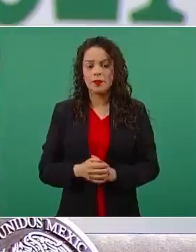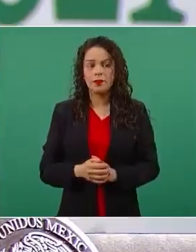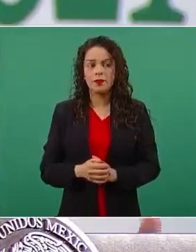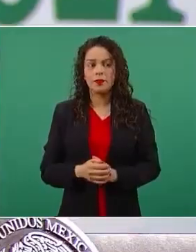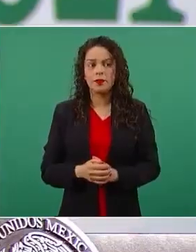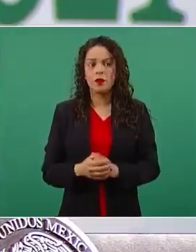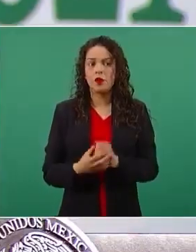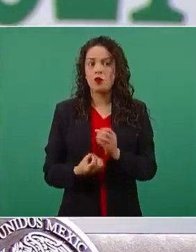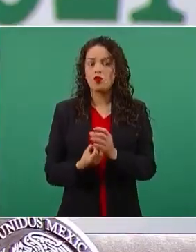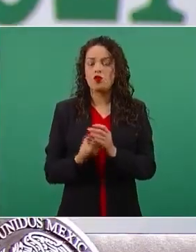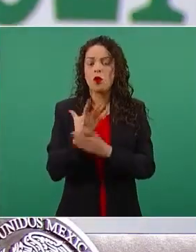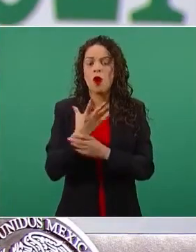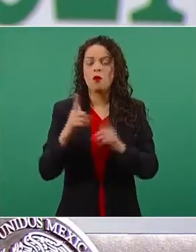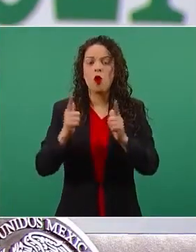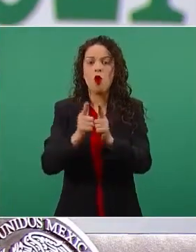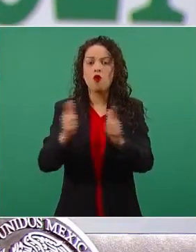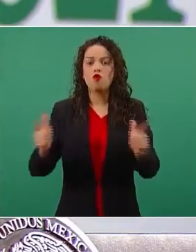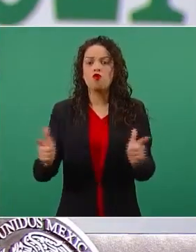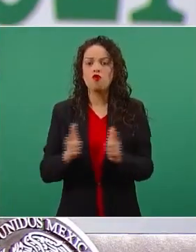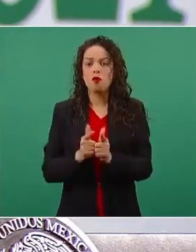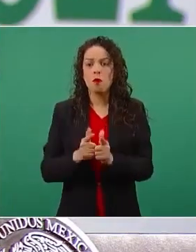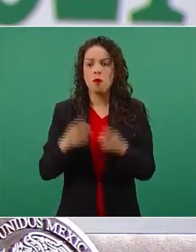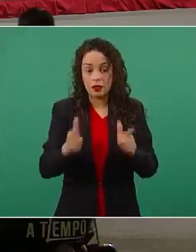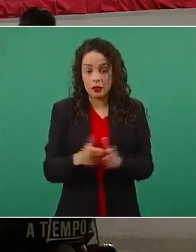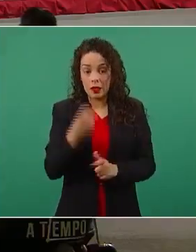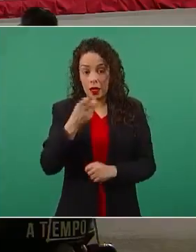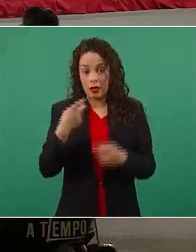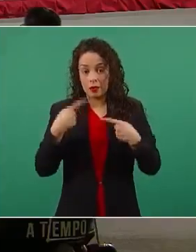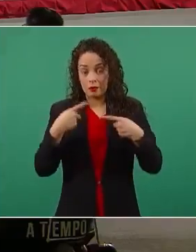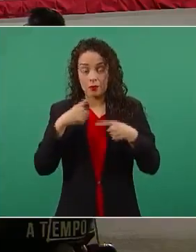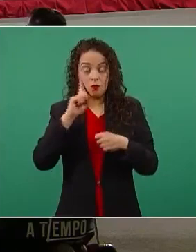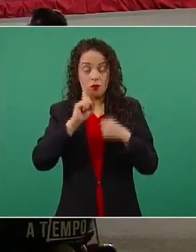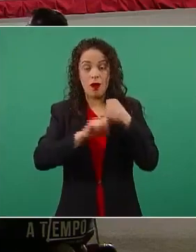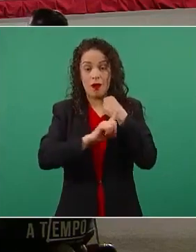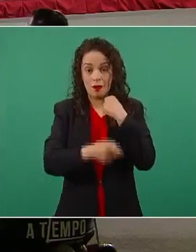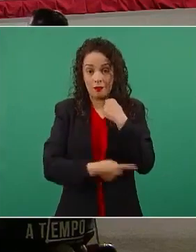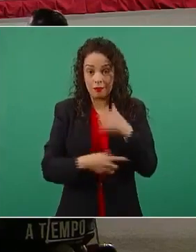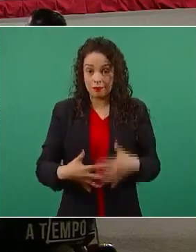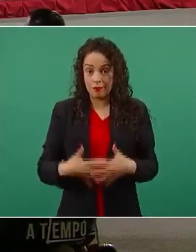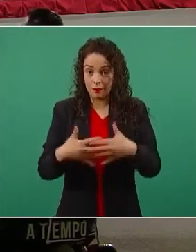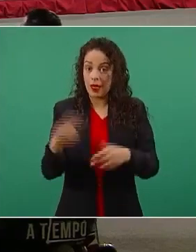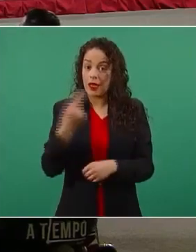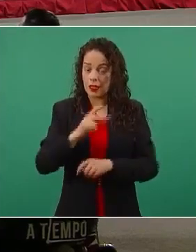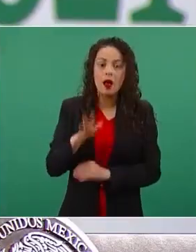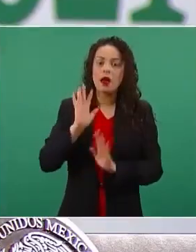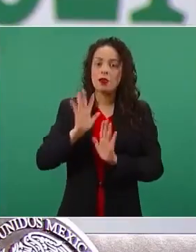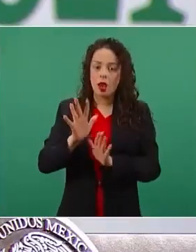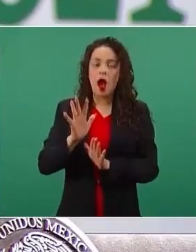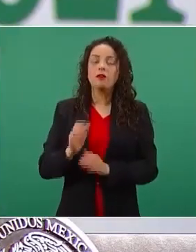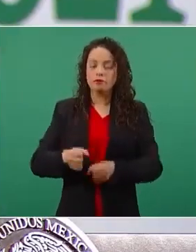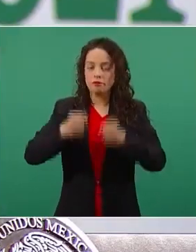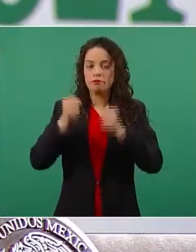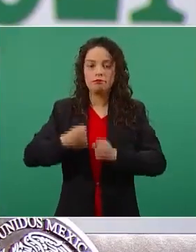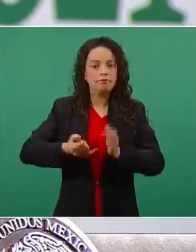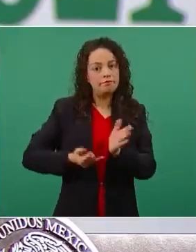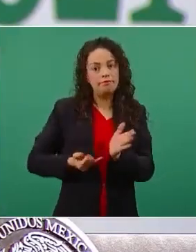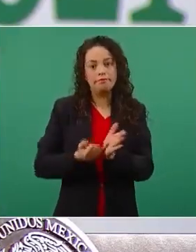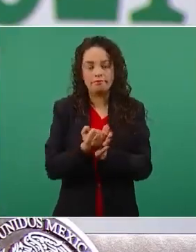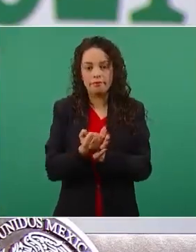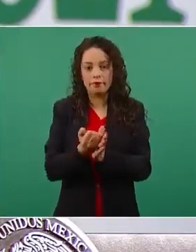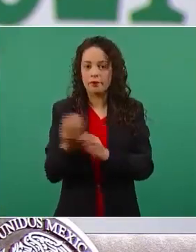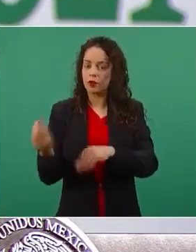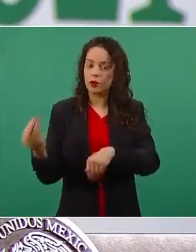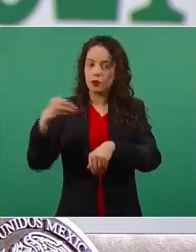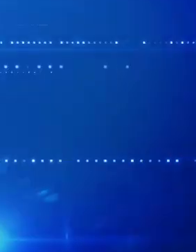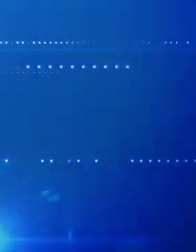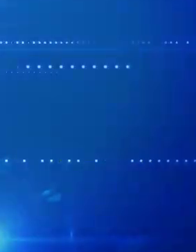sin importar la edad las personas embarazadas podrán recibir la vacuna contra kobe 19 anunció este martes el gobierno